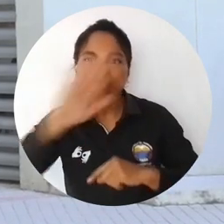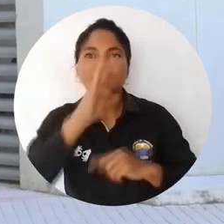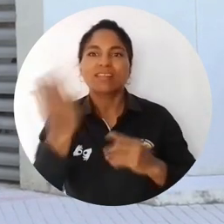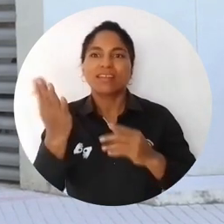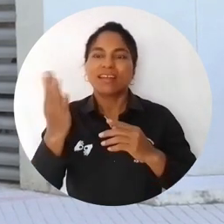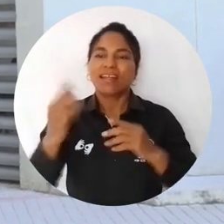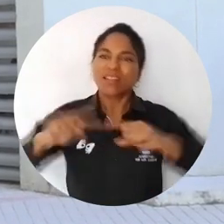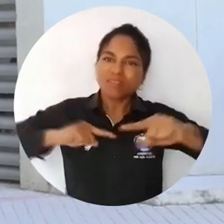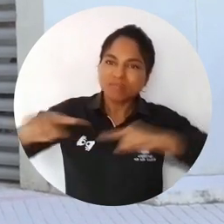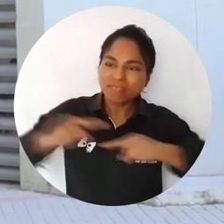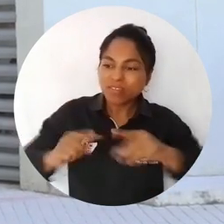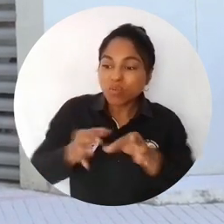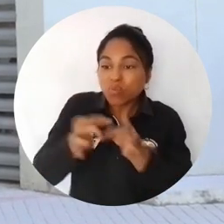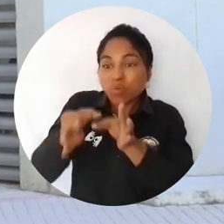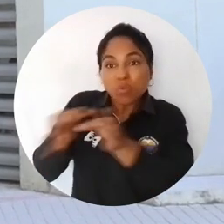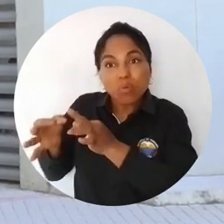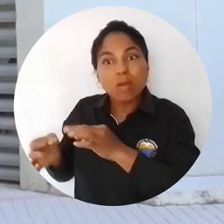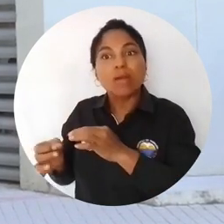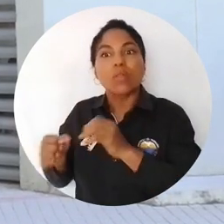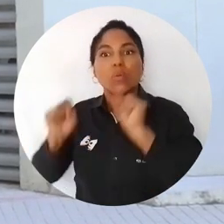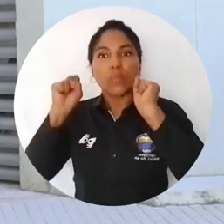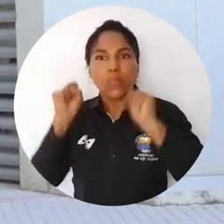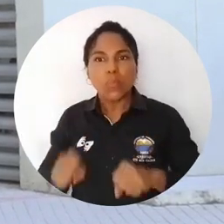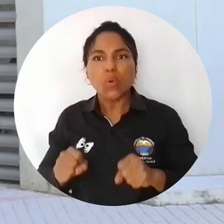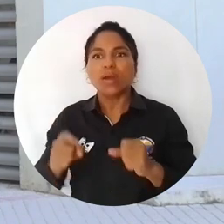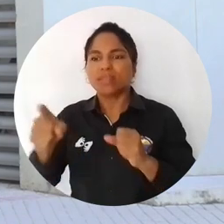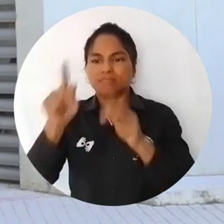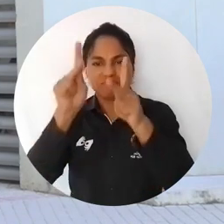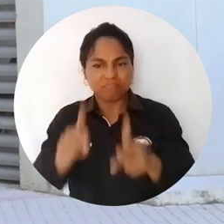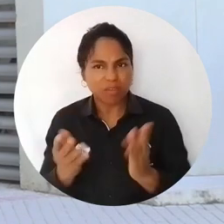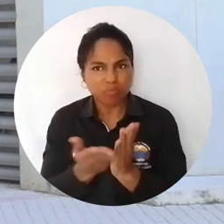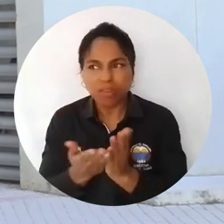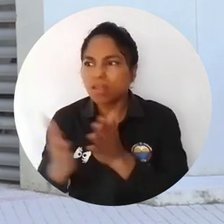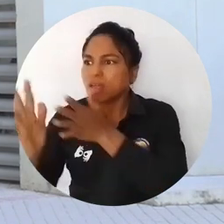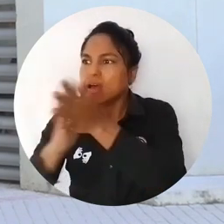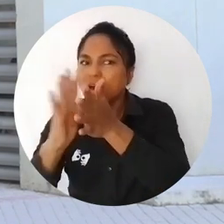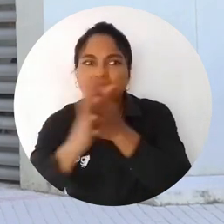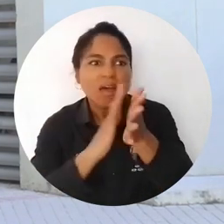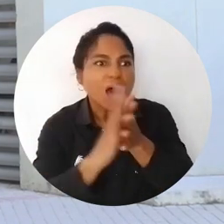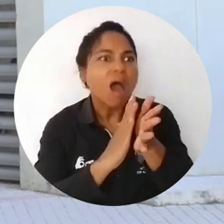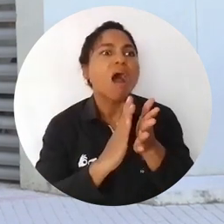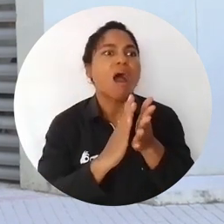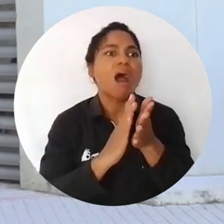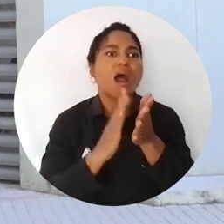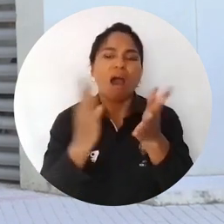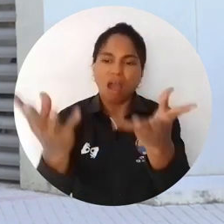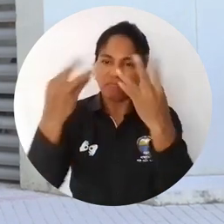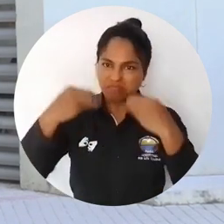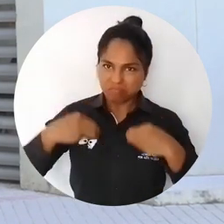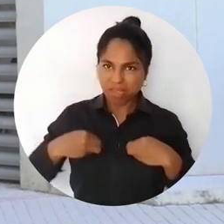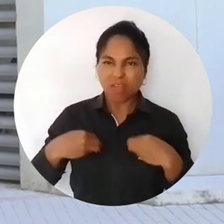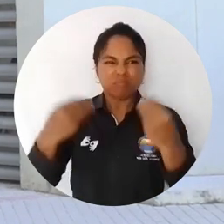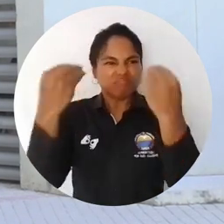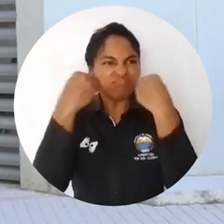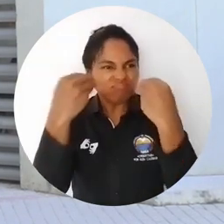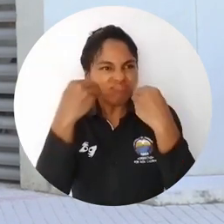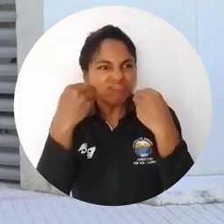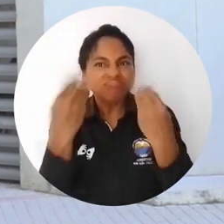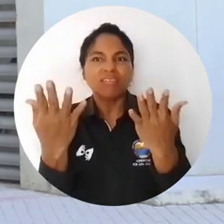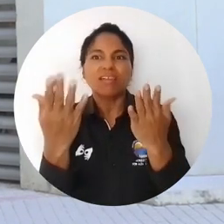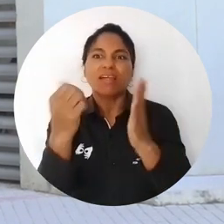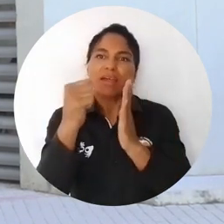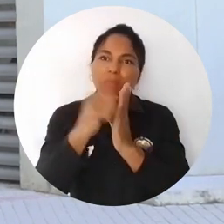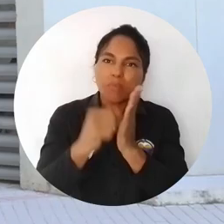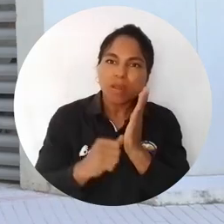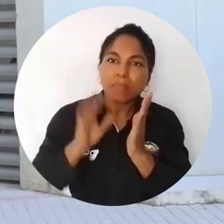van a fortalecer, vamos a estar trabajando de la mano con la Coordinación Nacional y con la Coordinación Regional para que nuestros estudiantes puedan tener la información